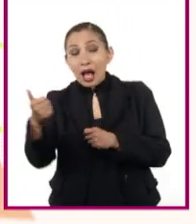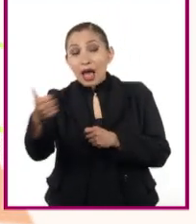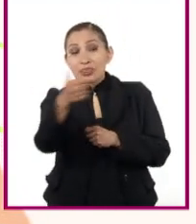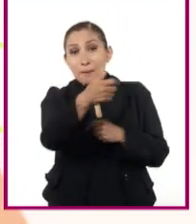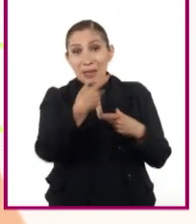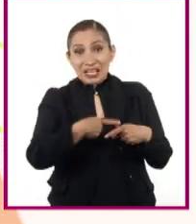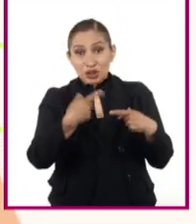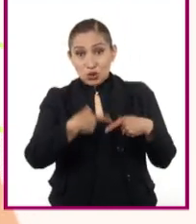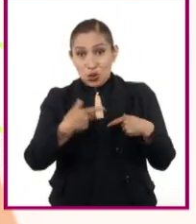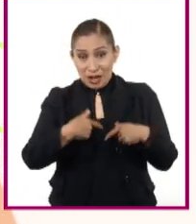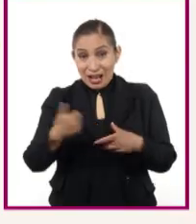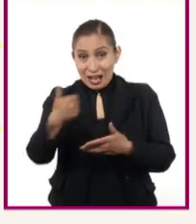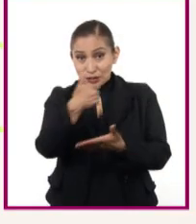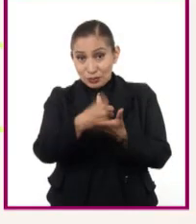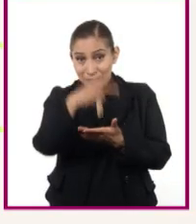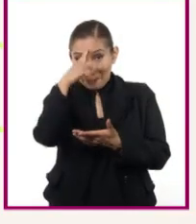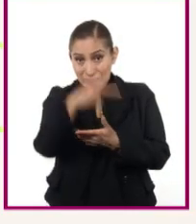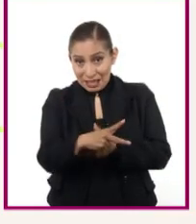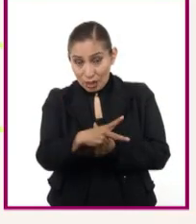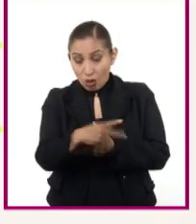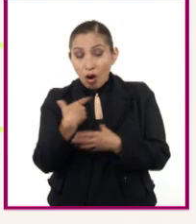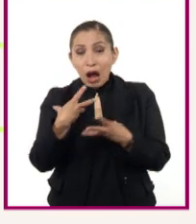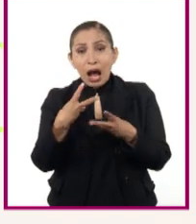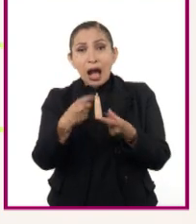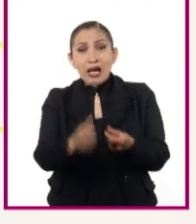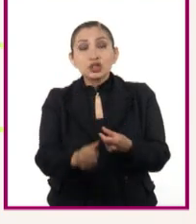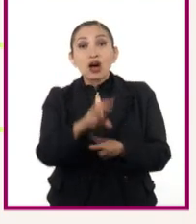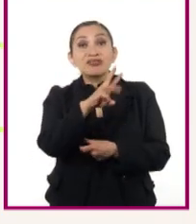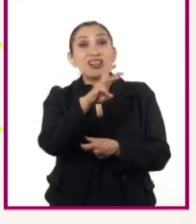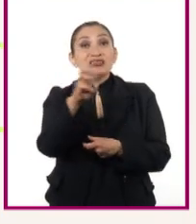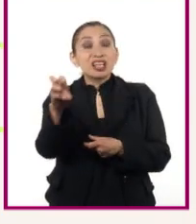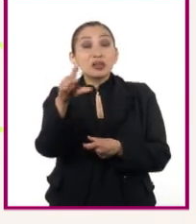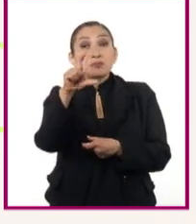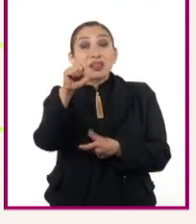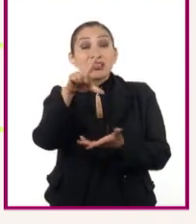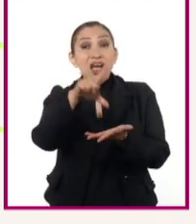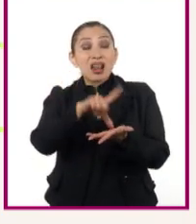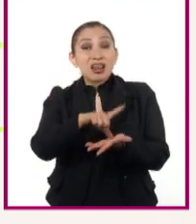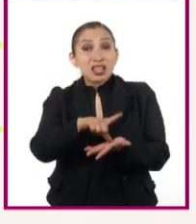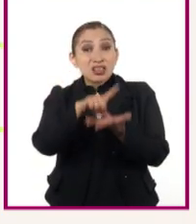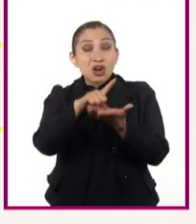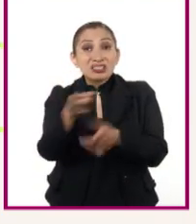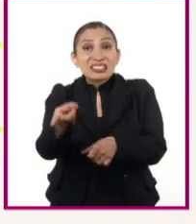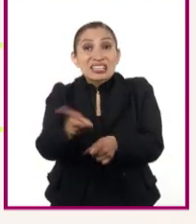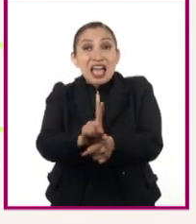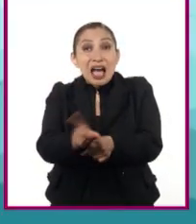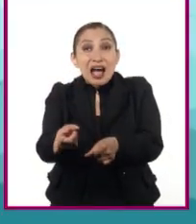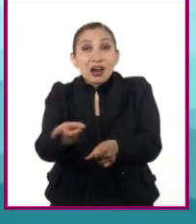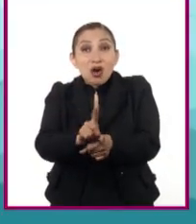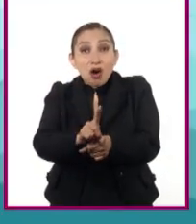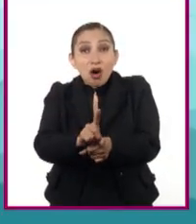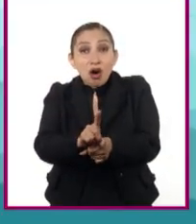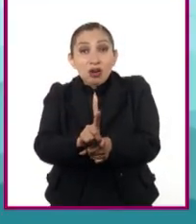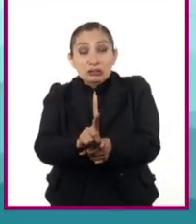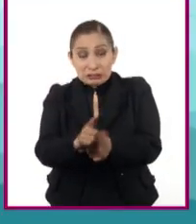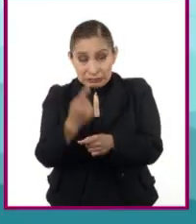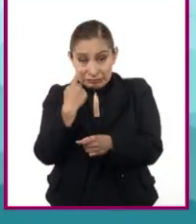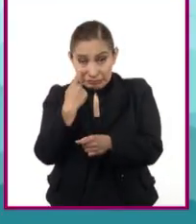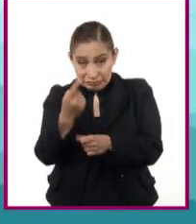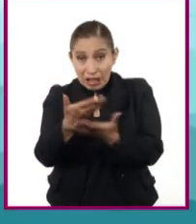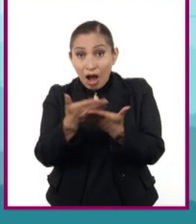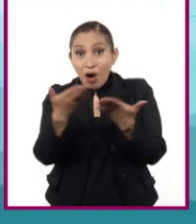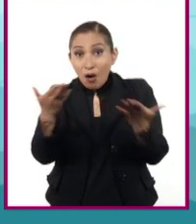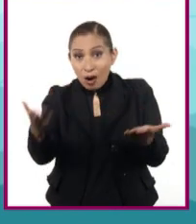habitante de las ciudades en México gasta unos 320 litros de agua al día. A eso hay